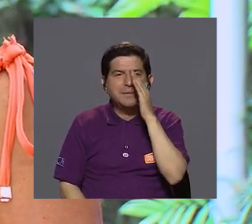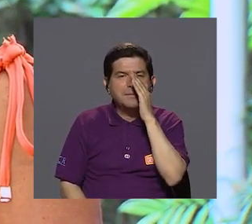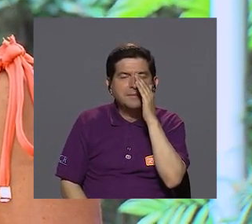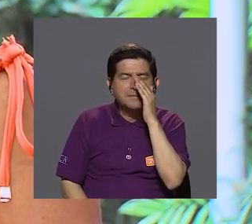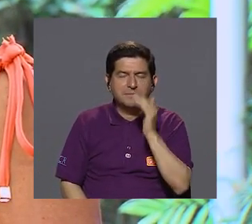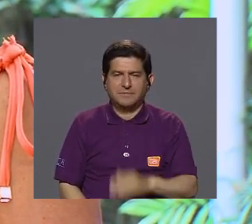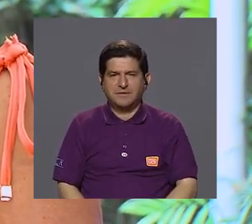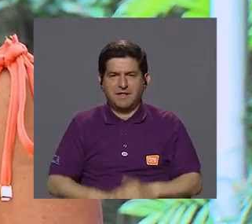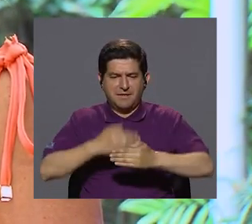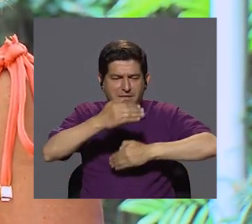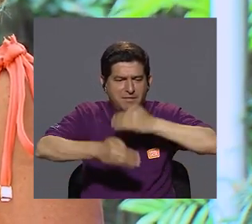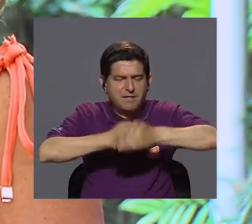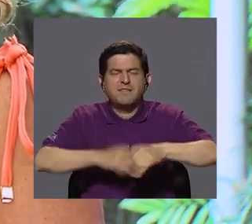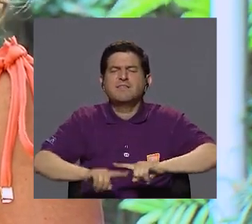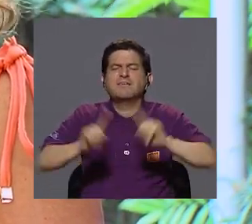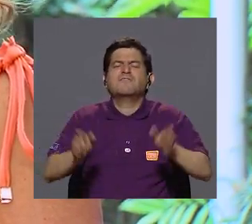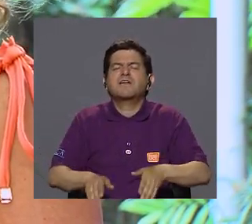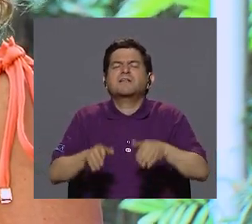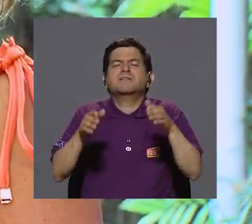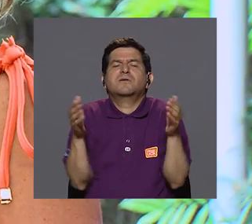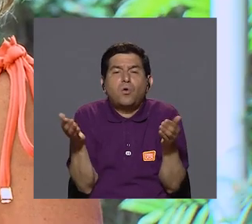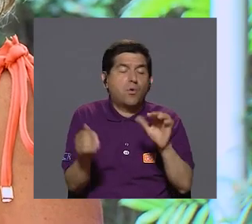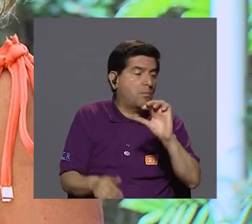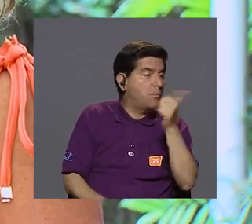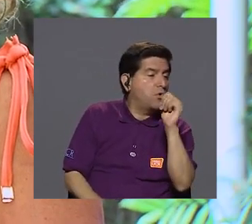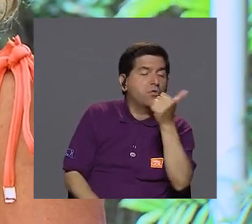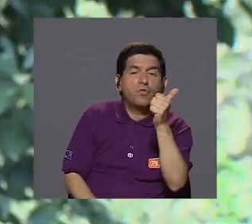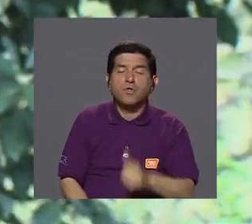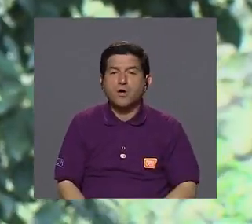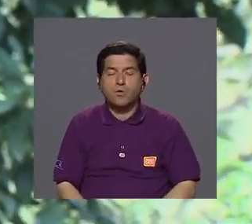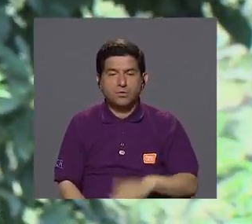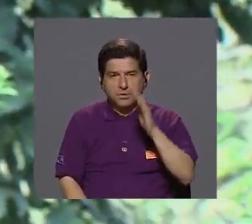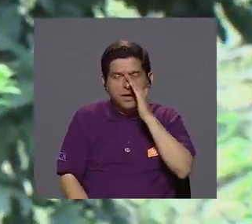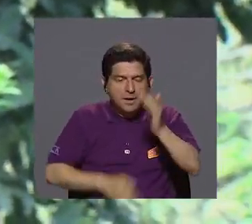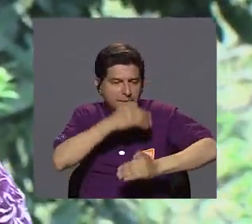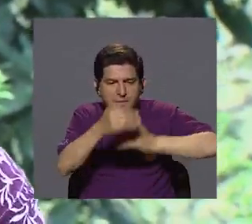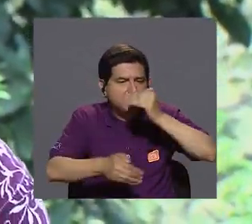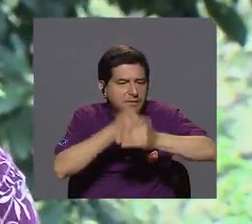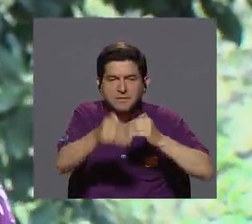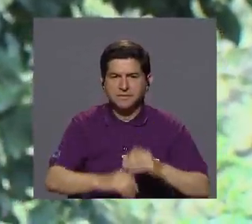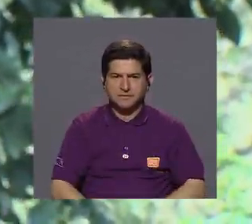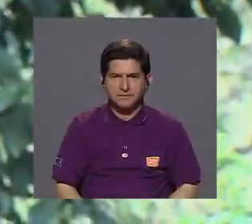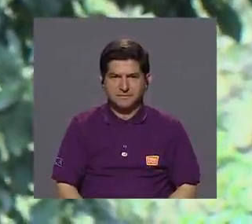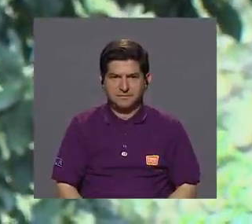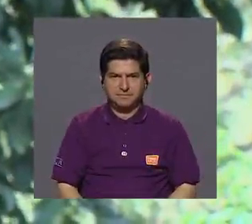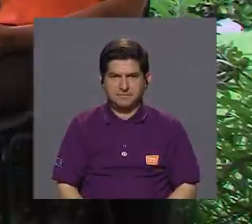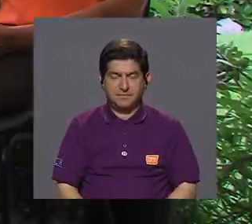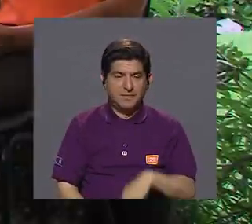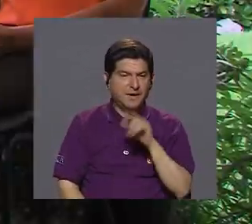vivencia de maternidad, ¿en qué la diferencia de cualquier otra maternidad?